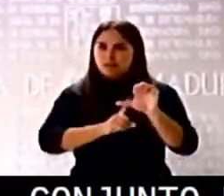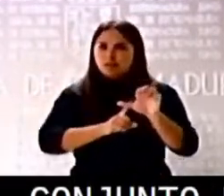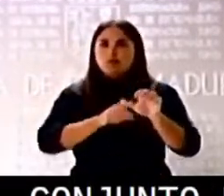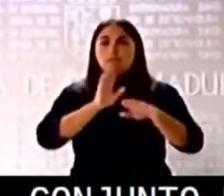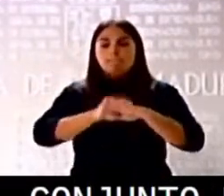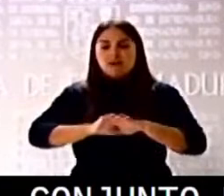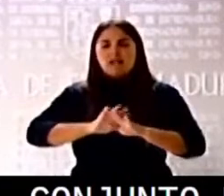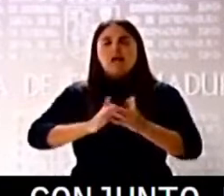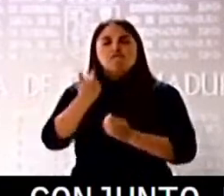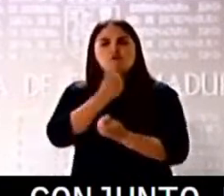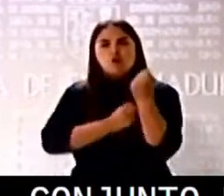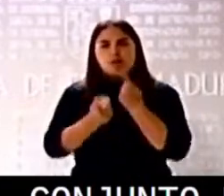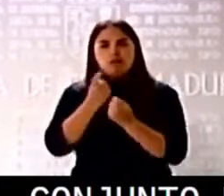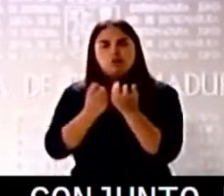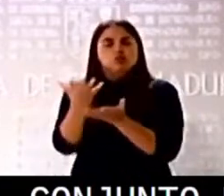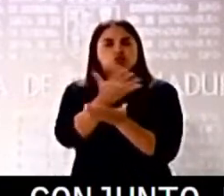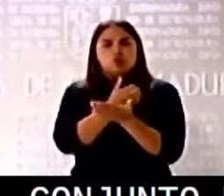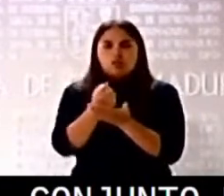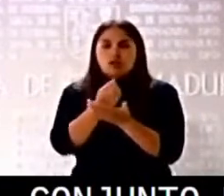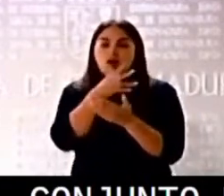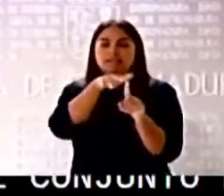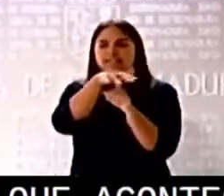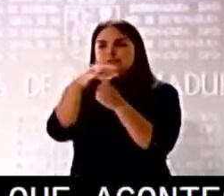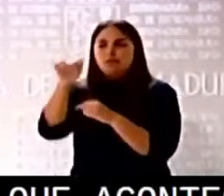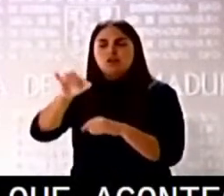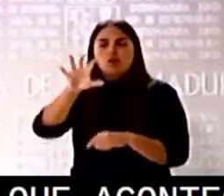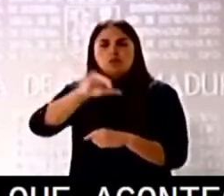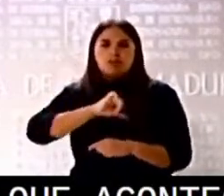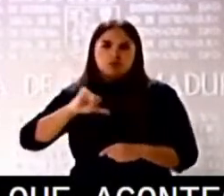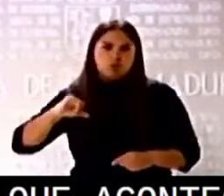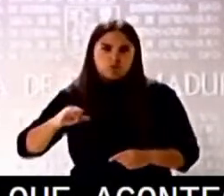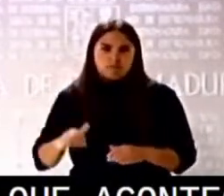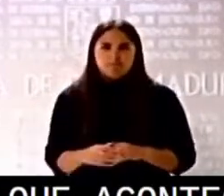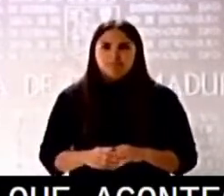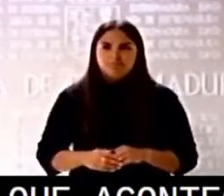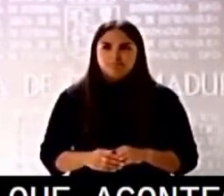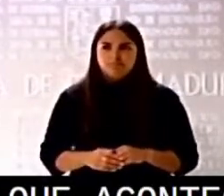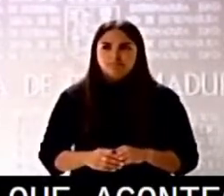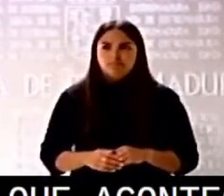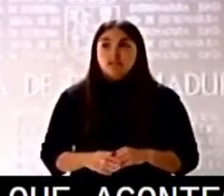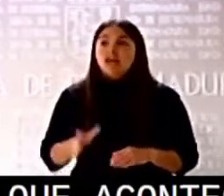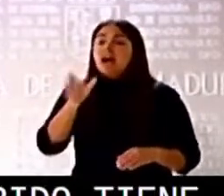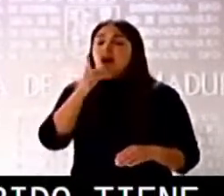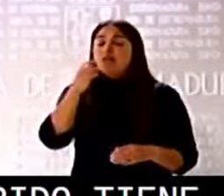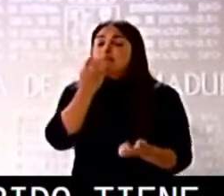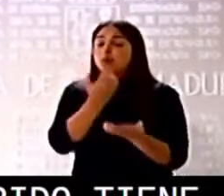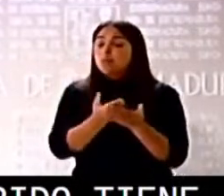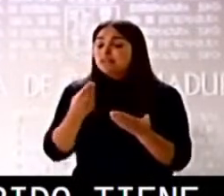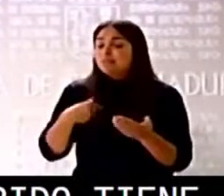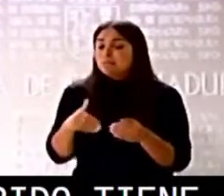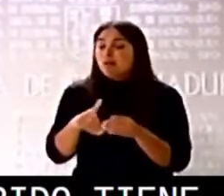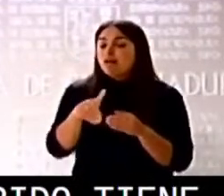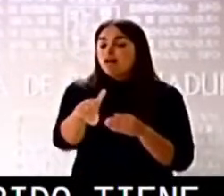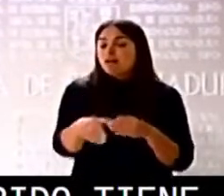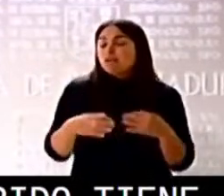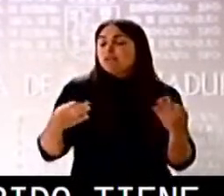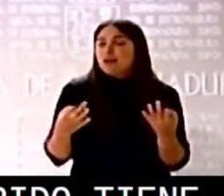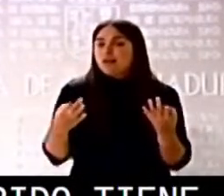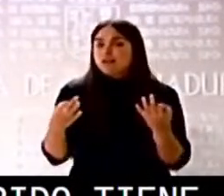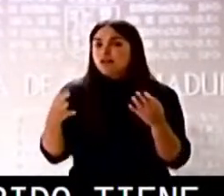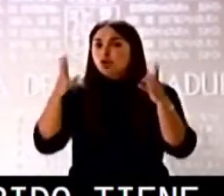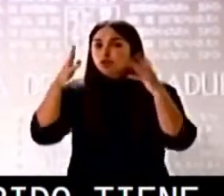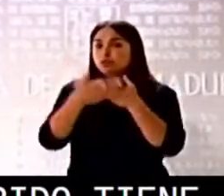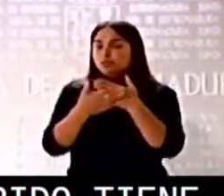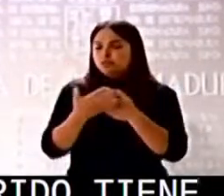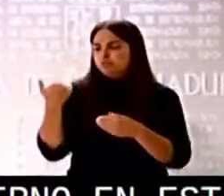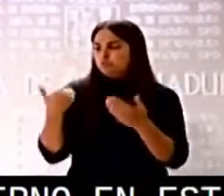estar informados de lo que acontece en nuestra comunidad autónoma. ¿Qué recorrido tiene ahora esta propuesta del Consejo de Gobierno? En